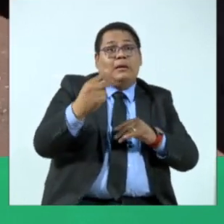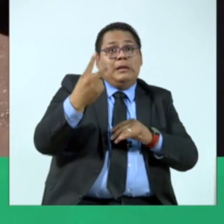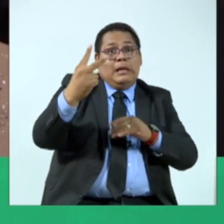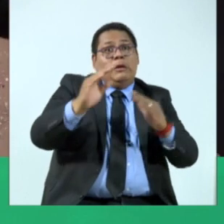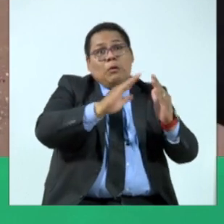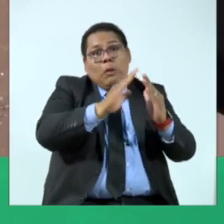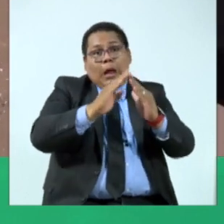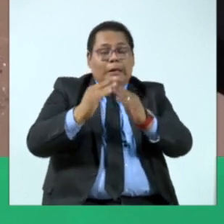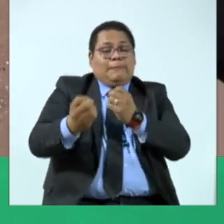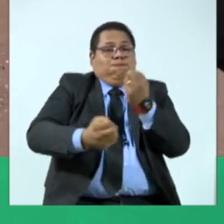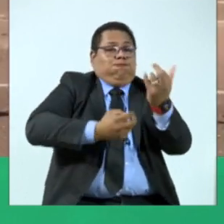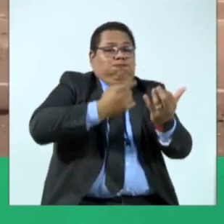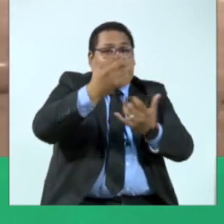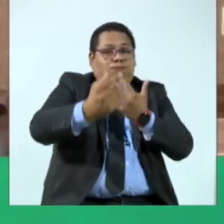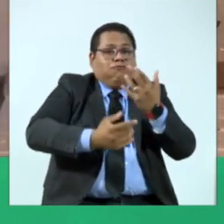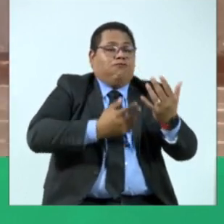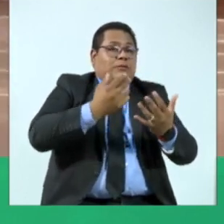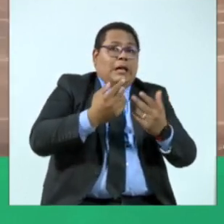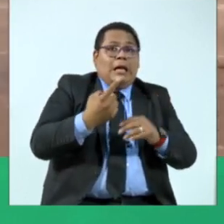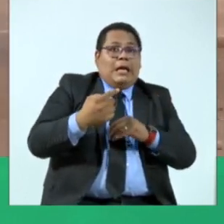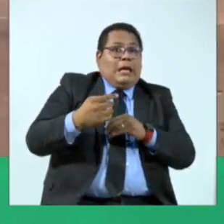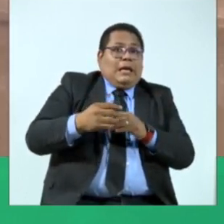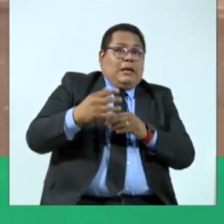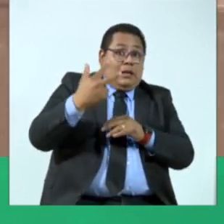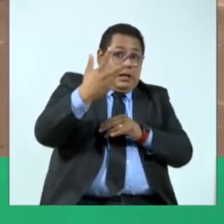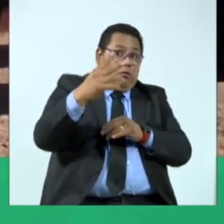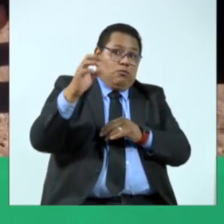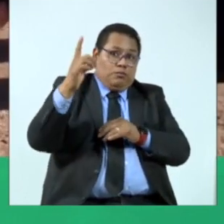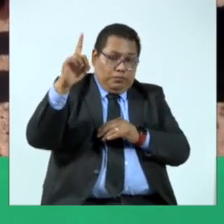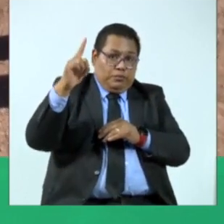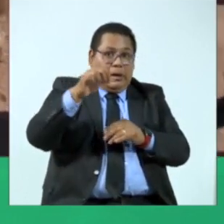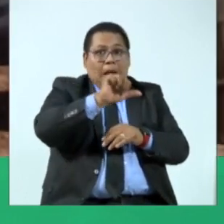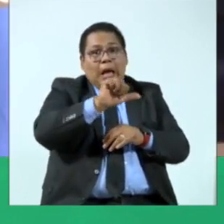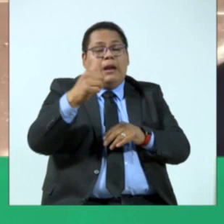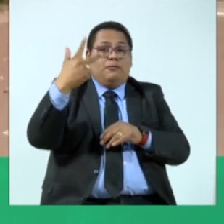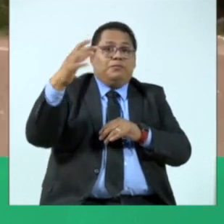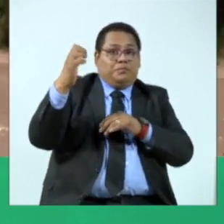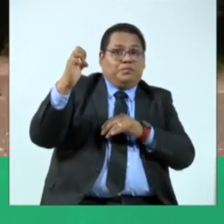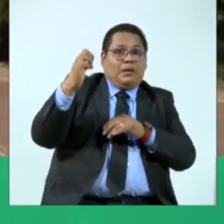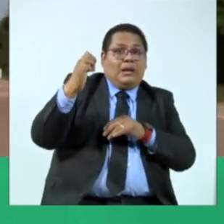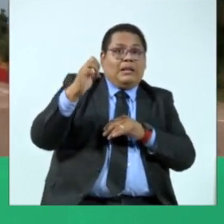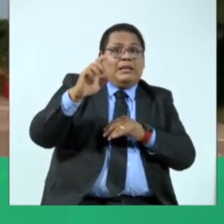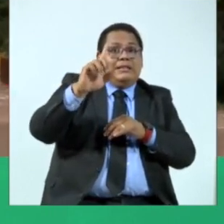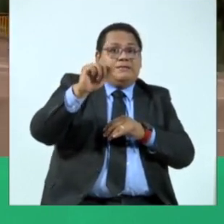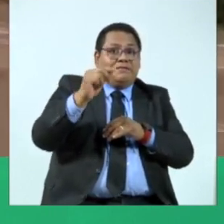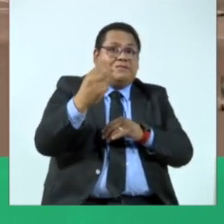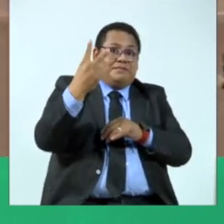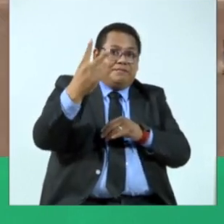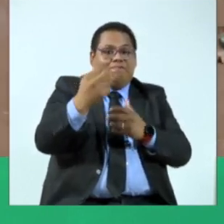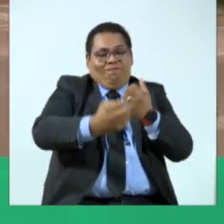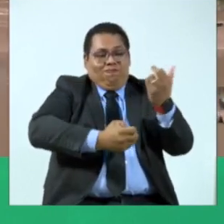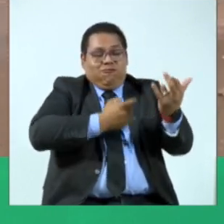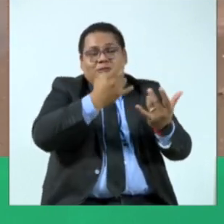en casas habita 72 incendios desde lo que es el 8 de diciembre al 8 de enero tuvimos incendios algunos